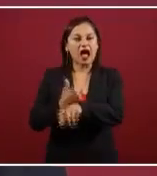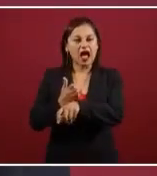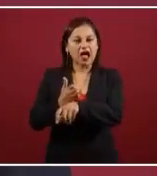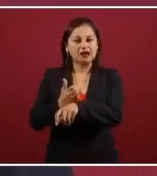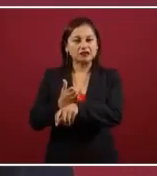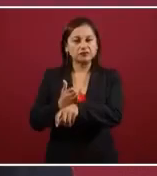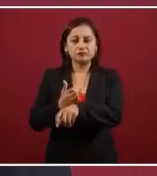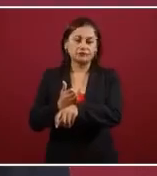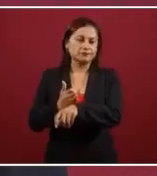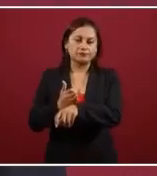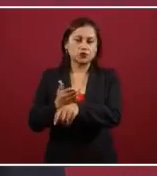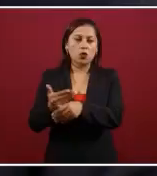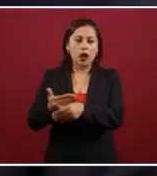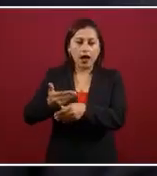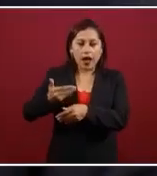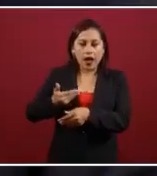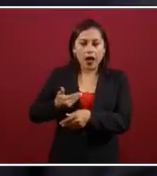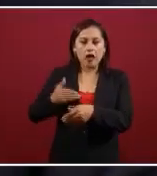convencer.